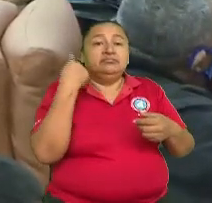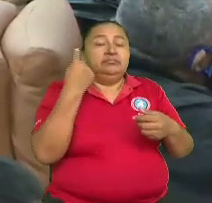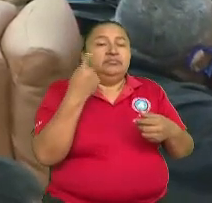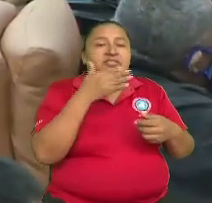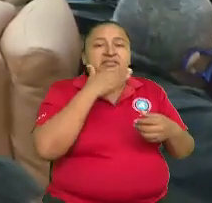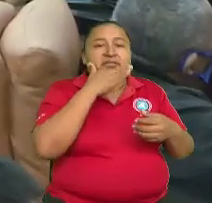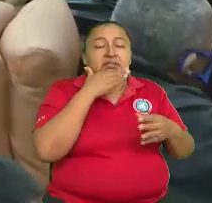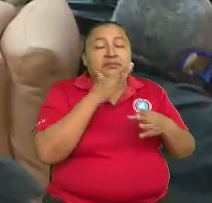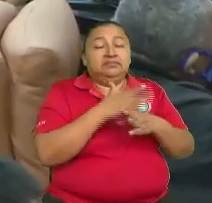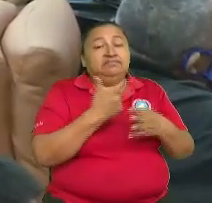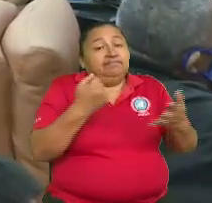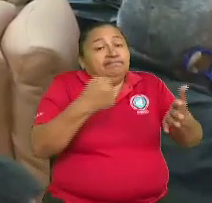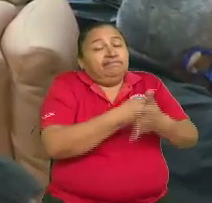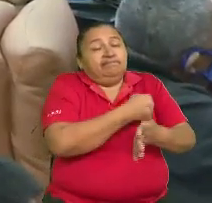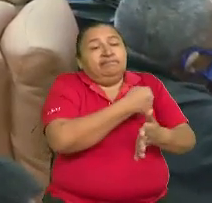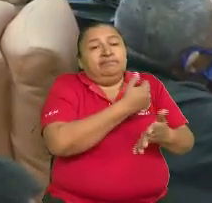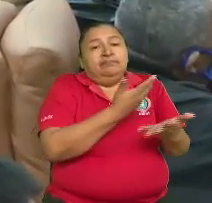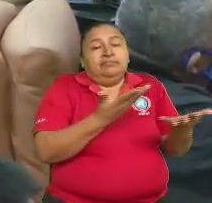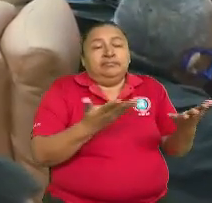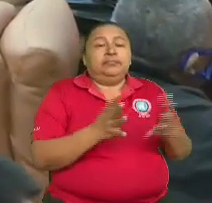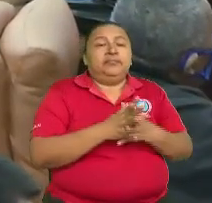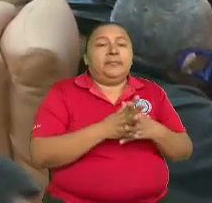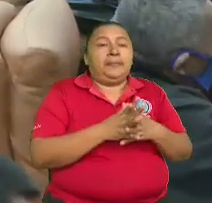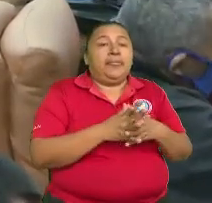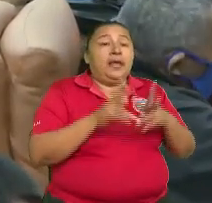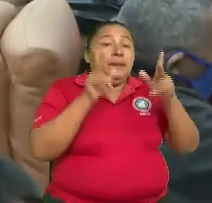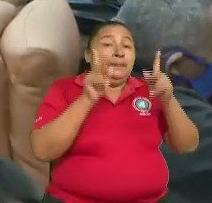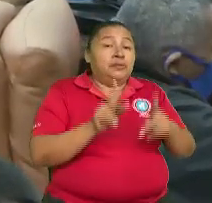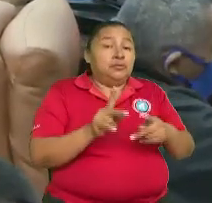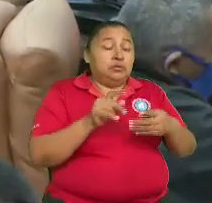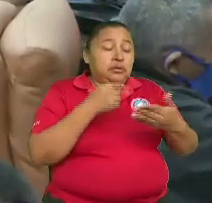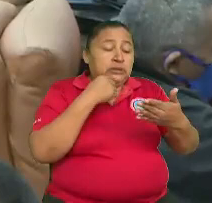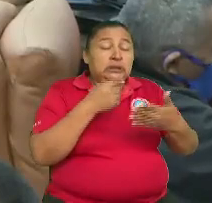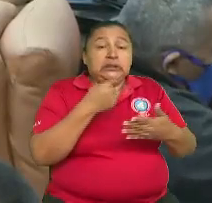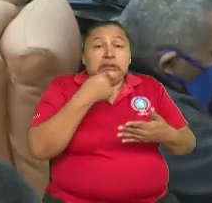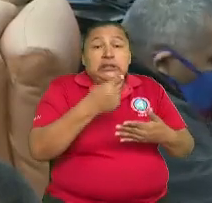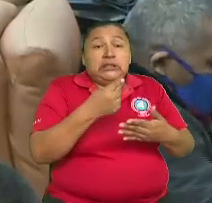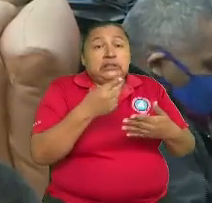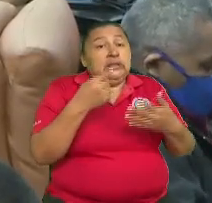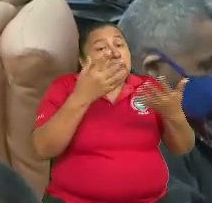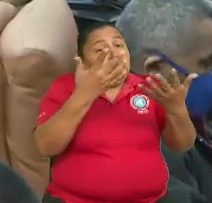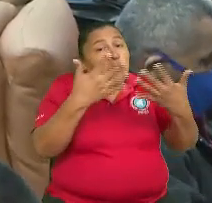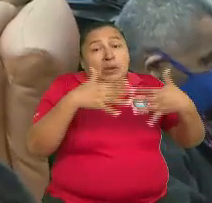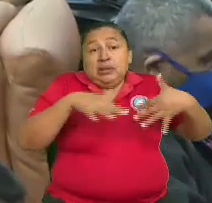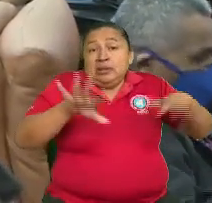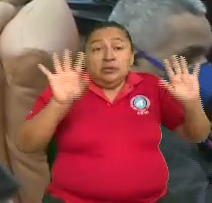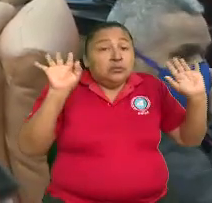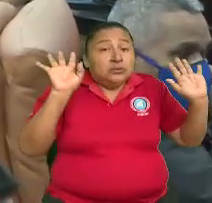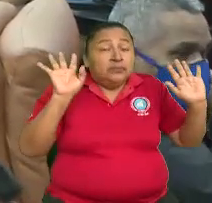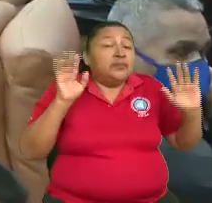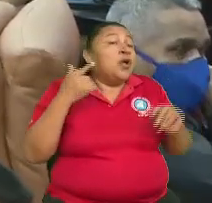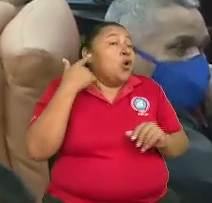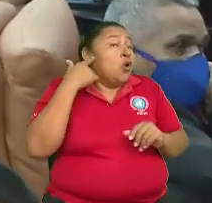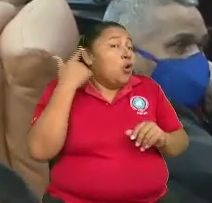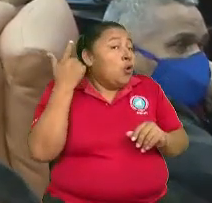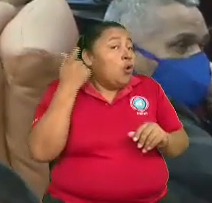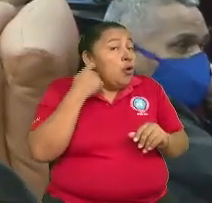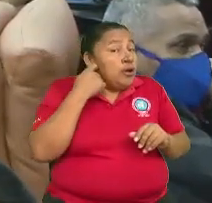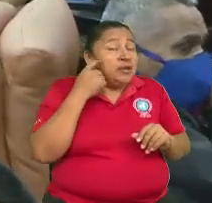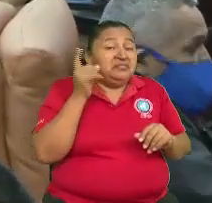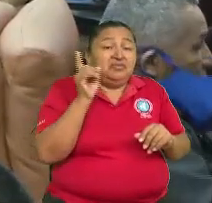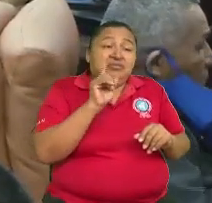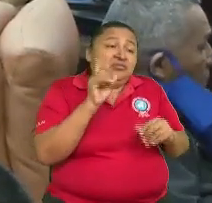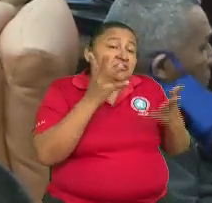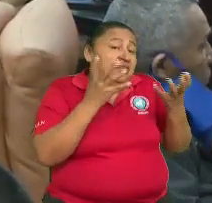Y desgraciadamente, el que dice lo que quiere, oye lo que no